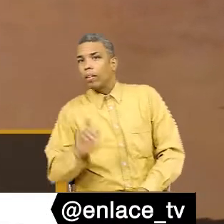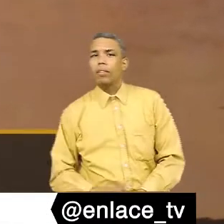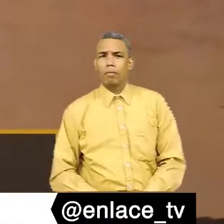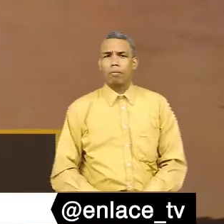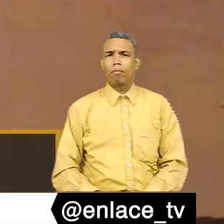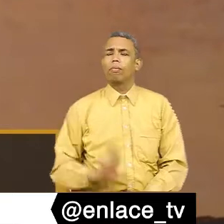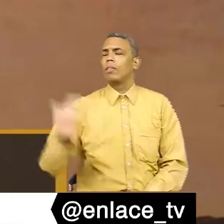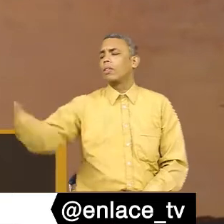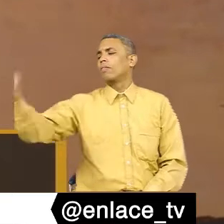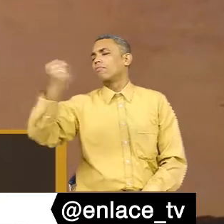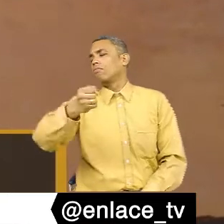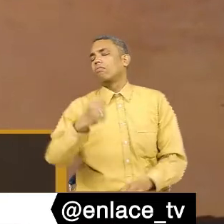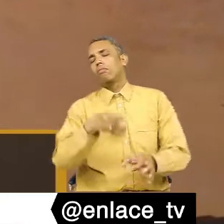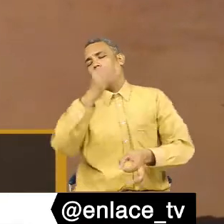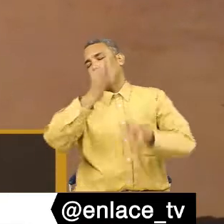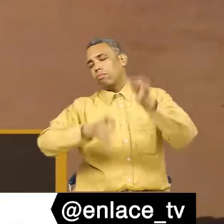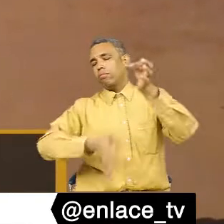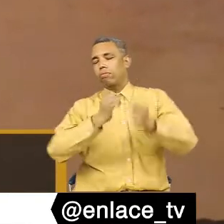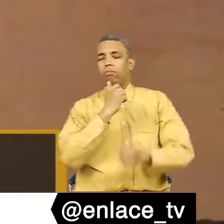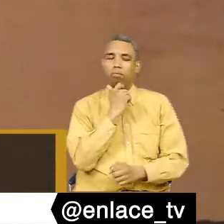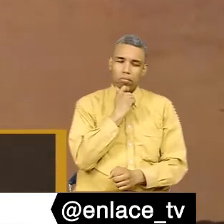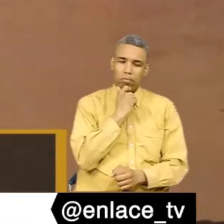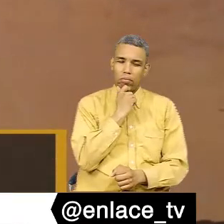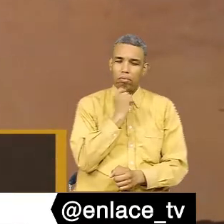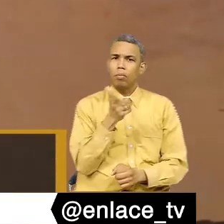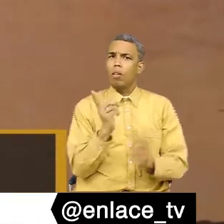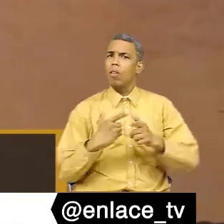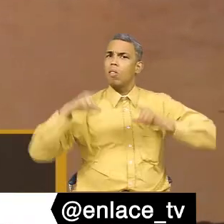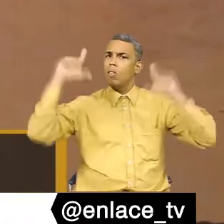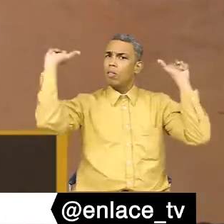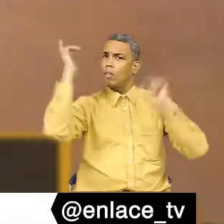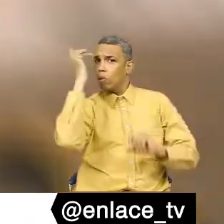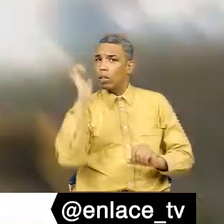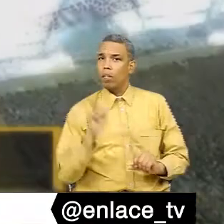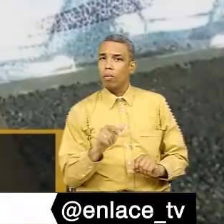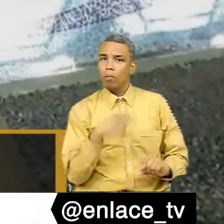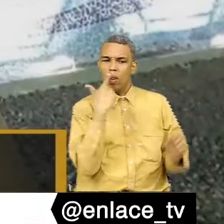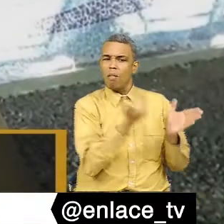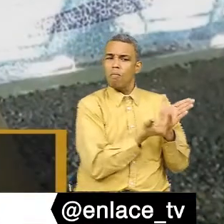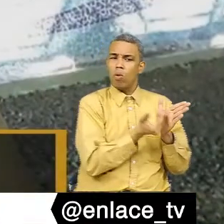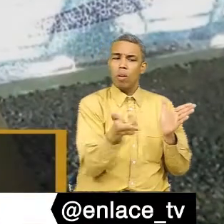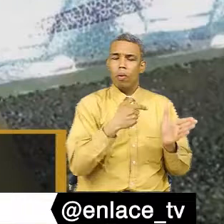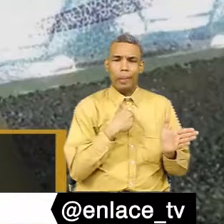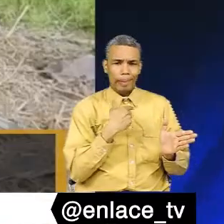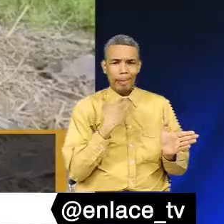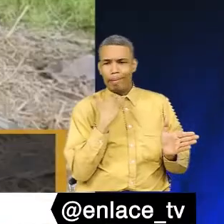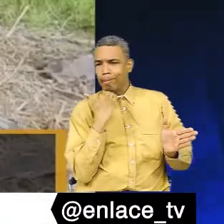libertad porque las pruebas que se presentaron no cumplían.